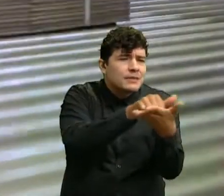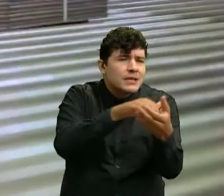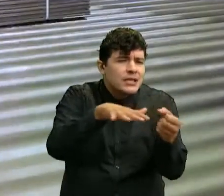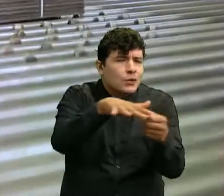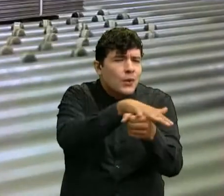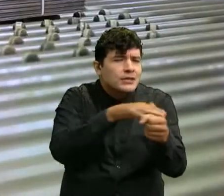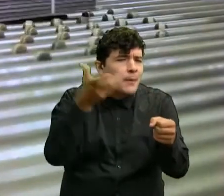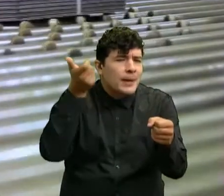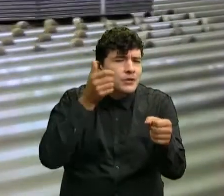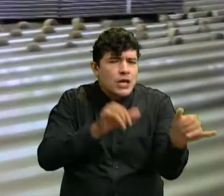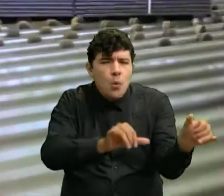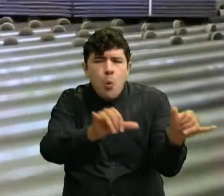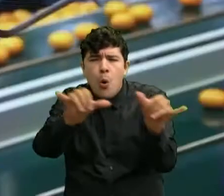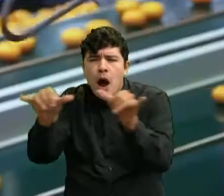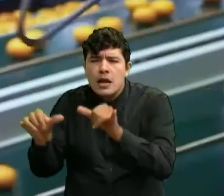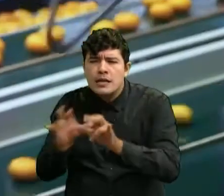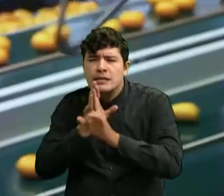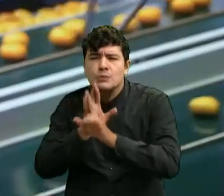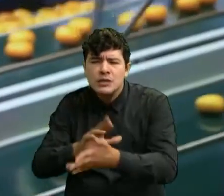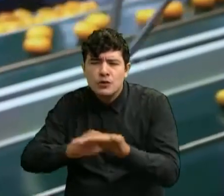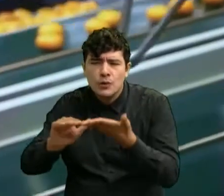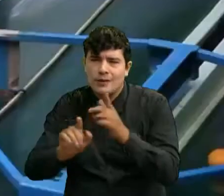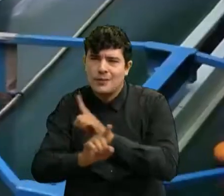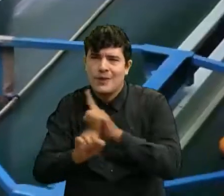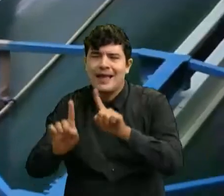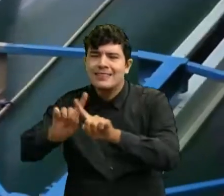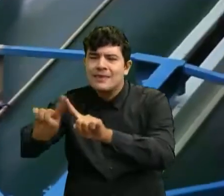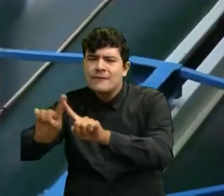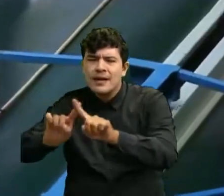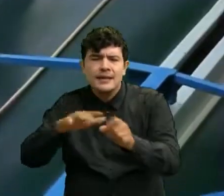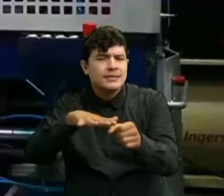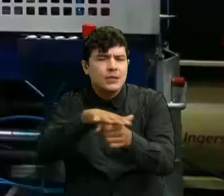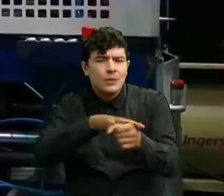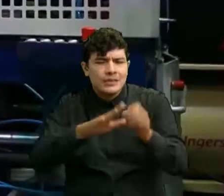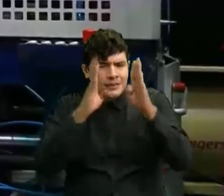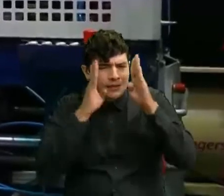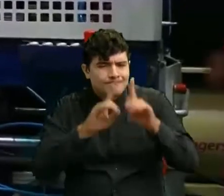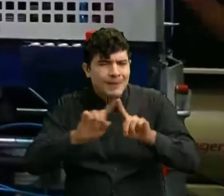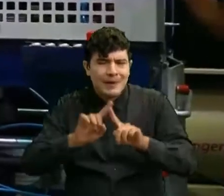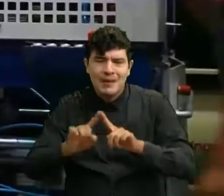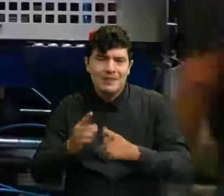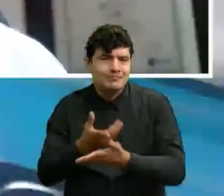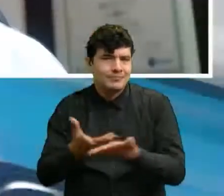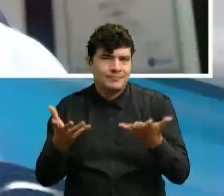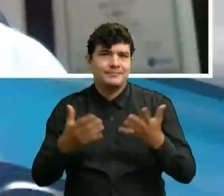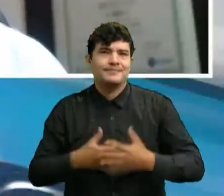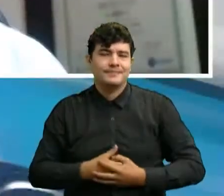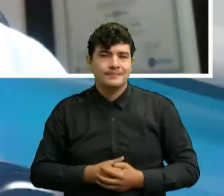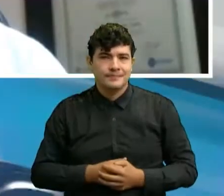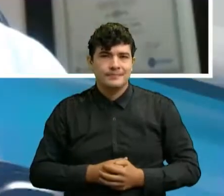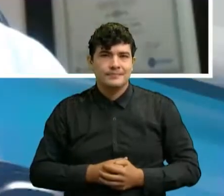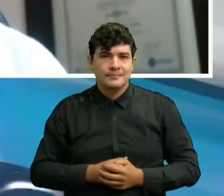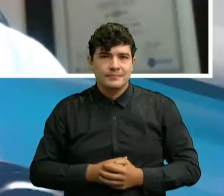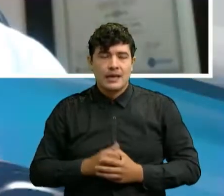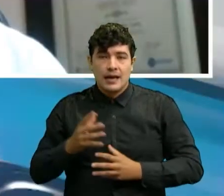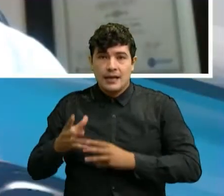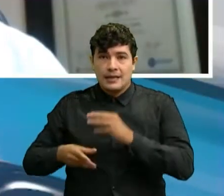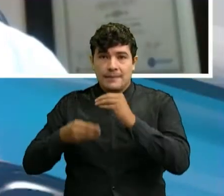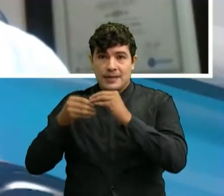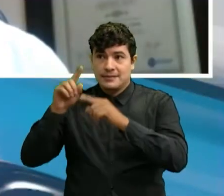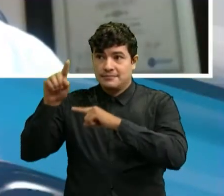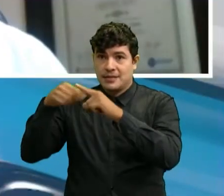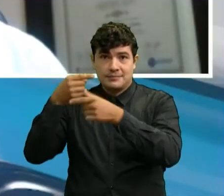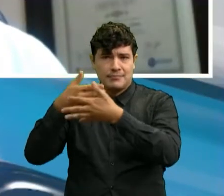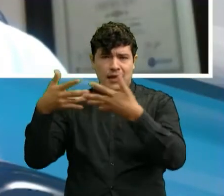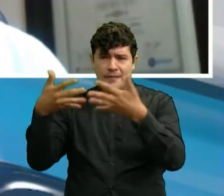casos les podemos dar el mismo tratamiento. Muy bien, vamos con más mensajes que nos llegan